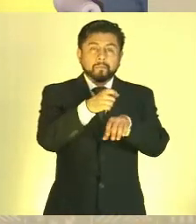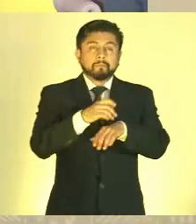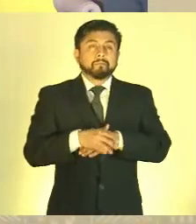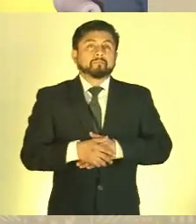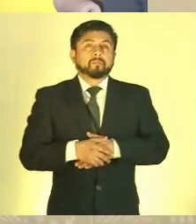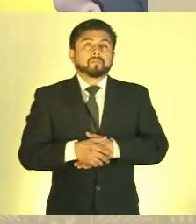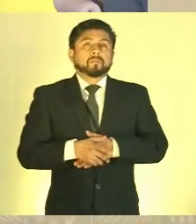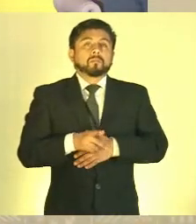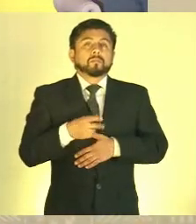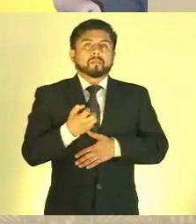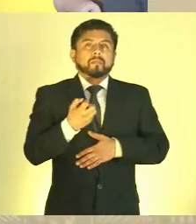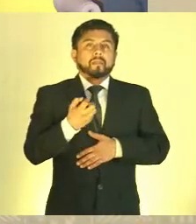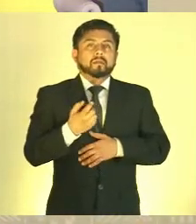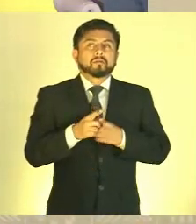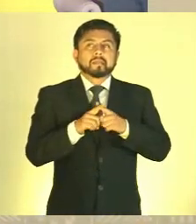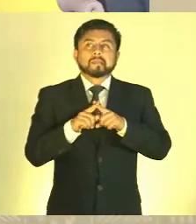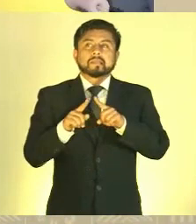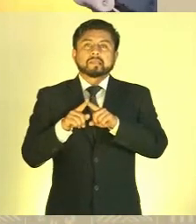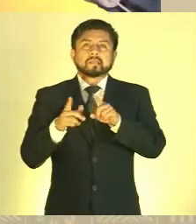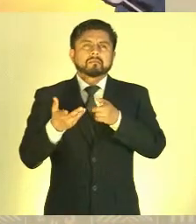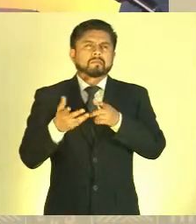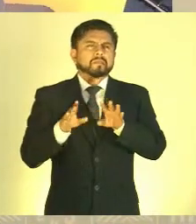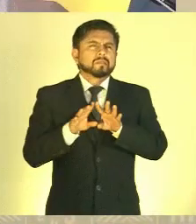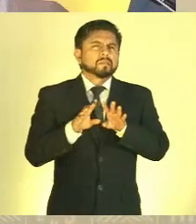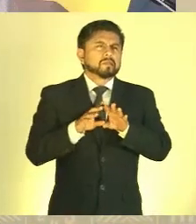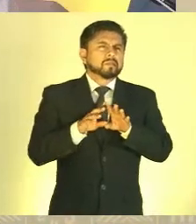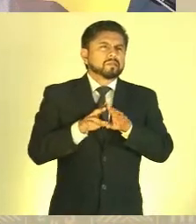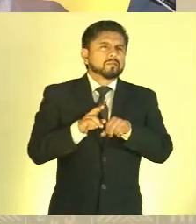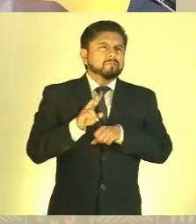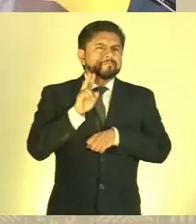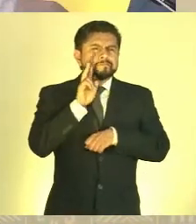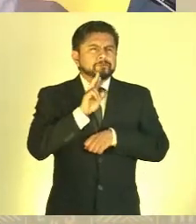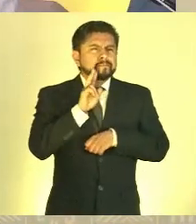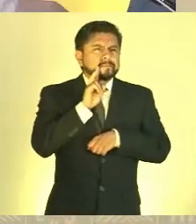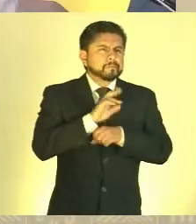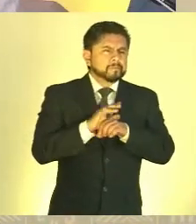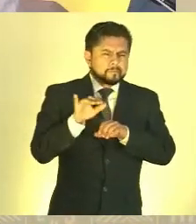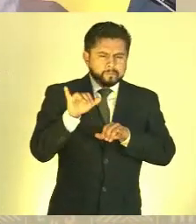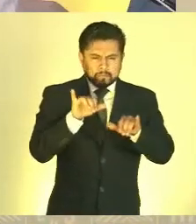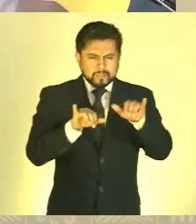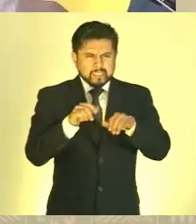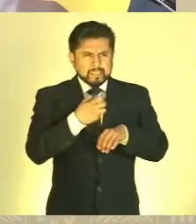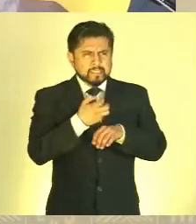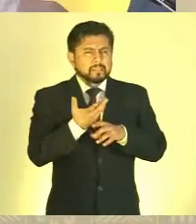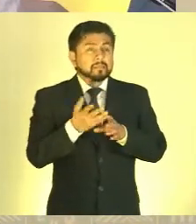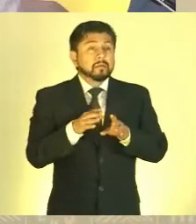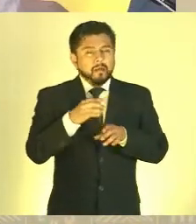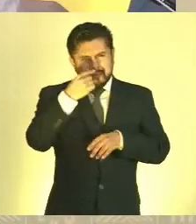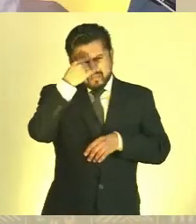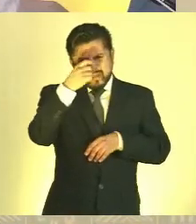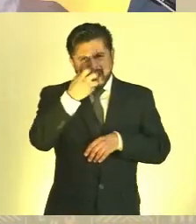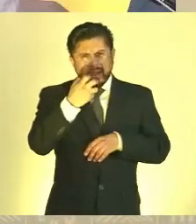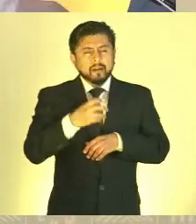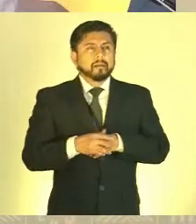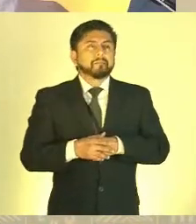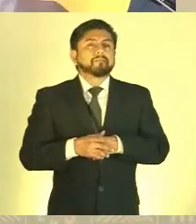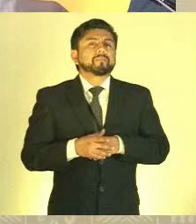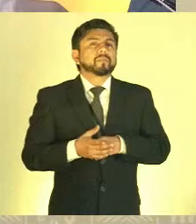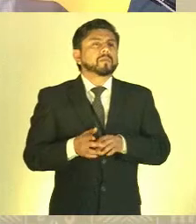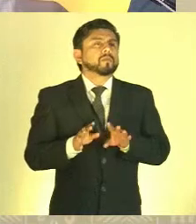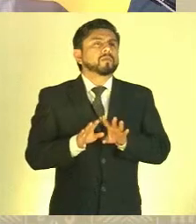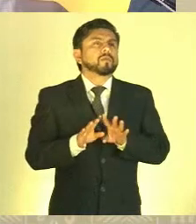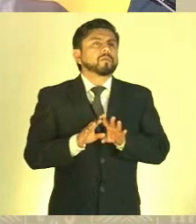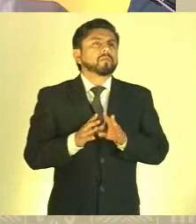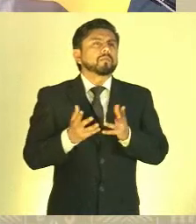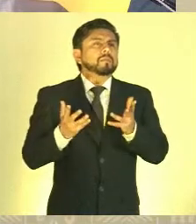estos experimentos que se están haciendo nos llevan, el objetivo es llegar a una